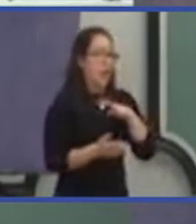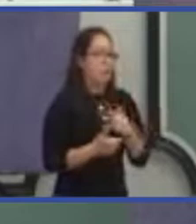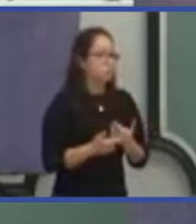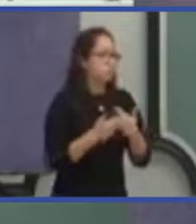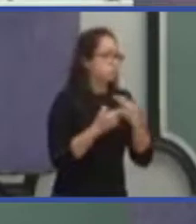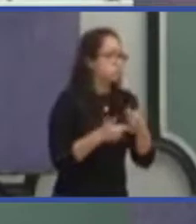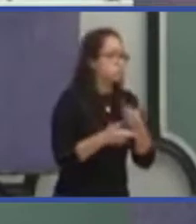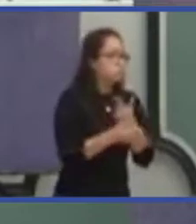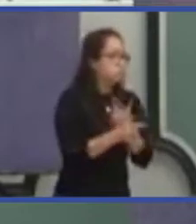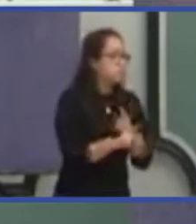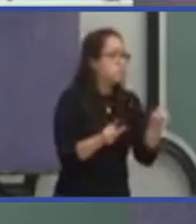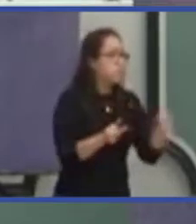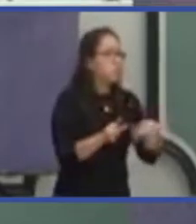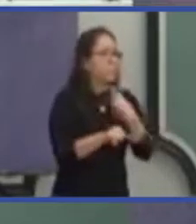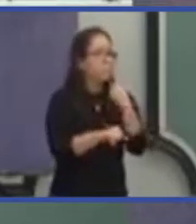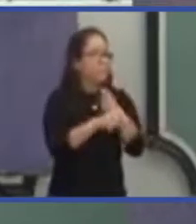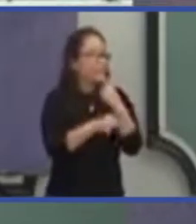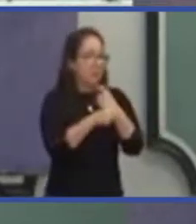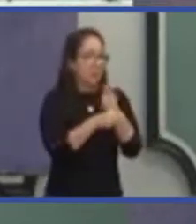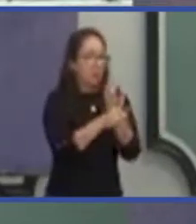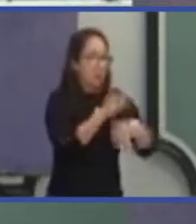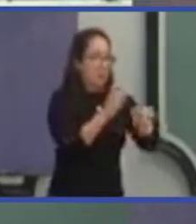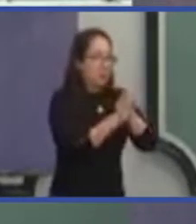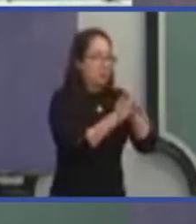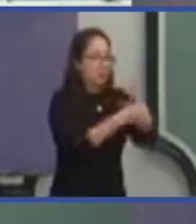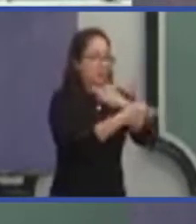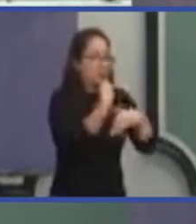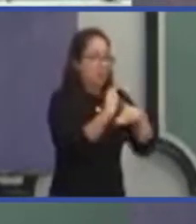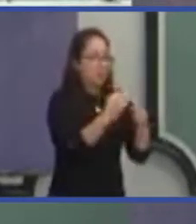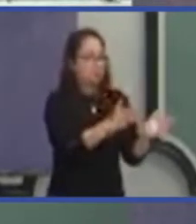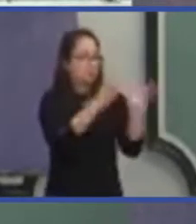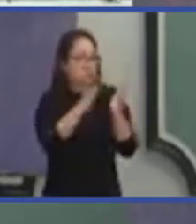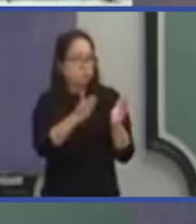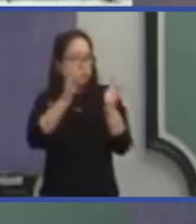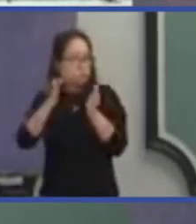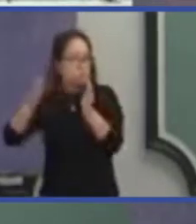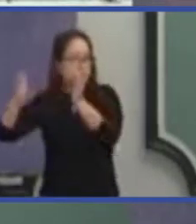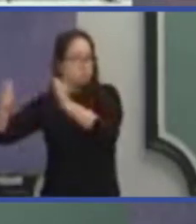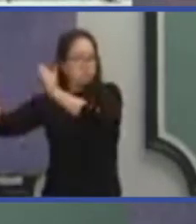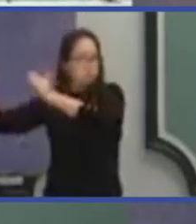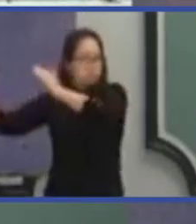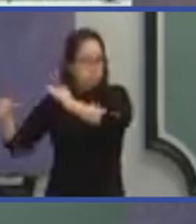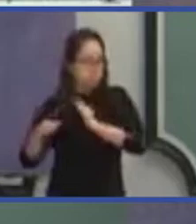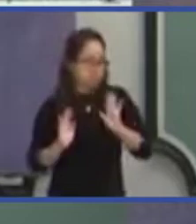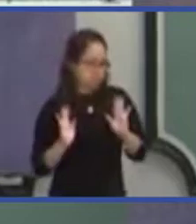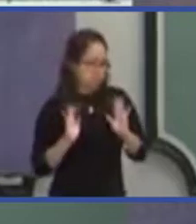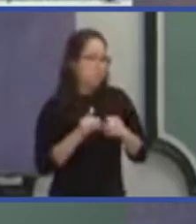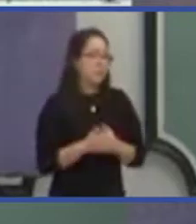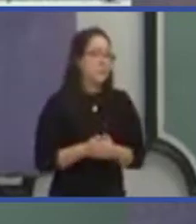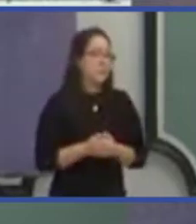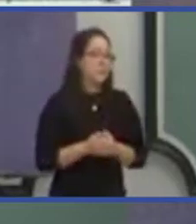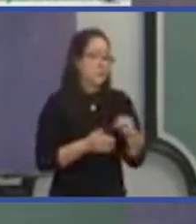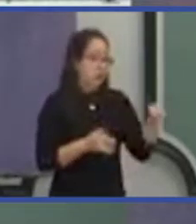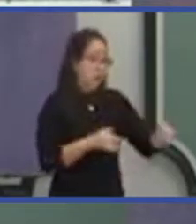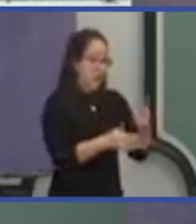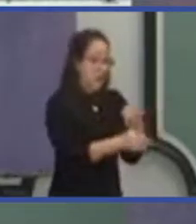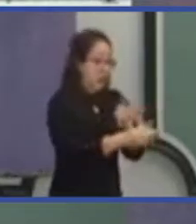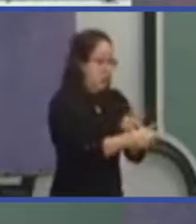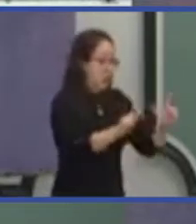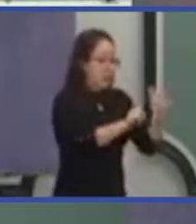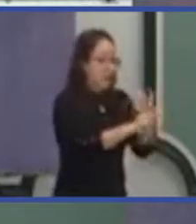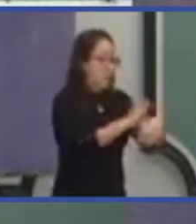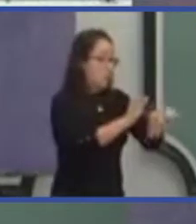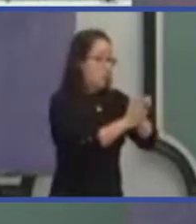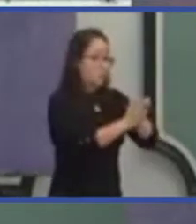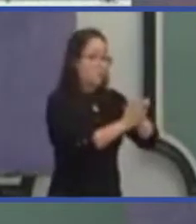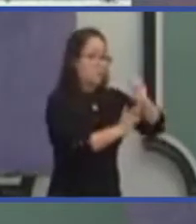y entonces todos se fueron cambiando a un cuarto más. y entonces, en el cuarto quedó libre, está el